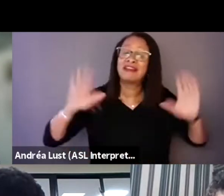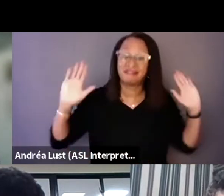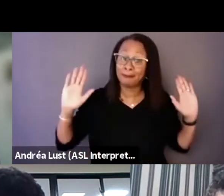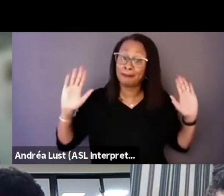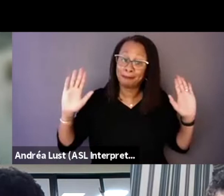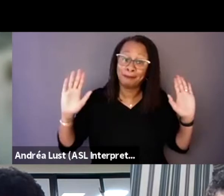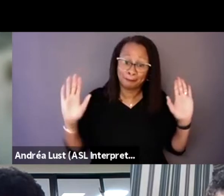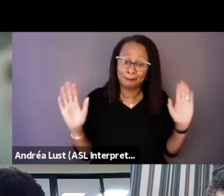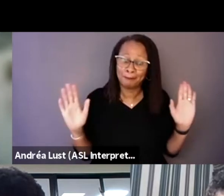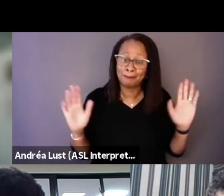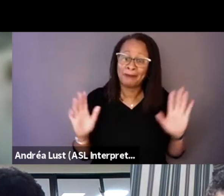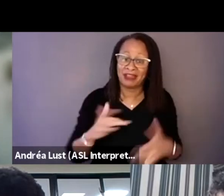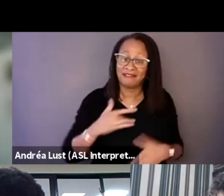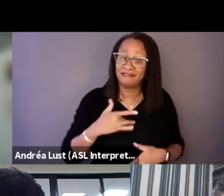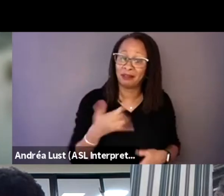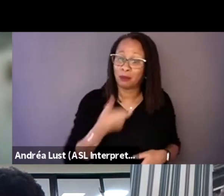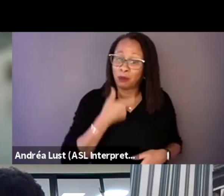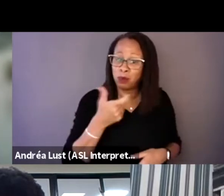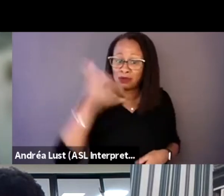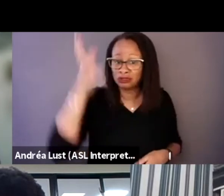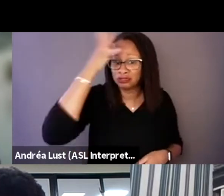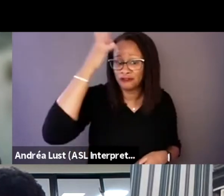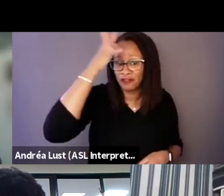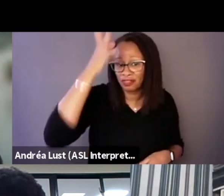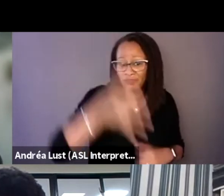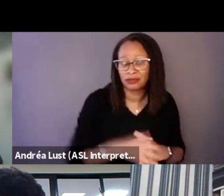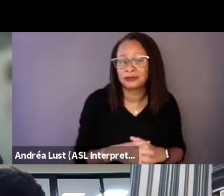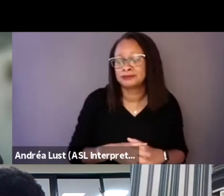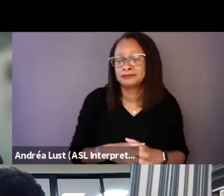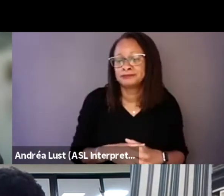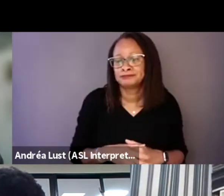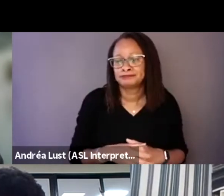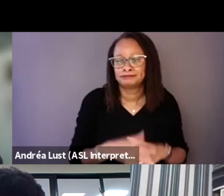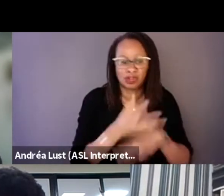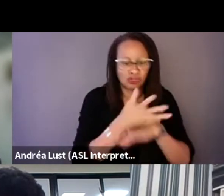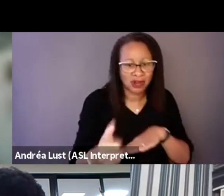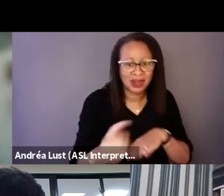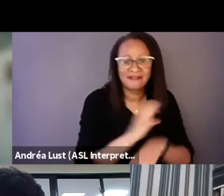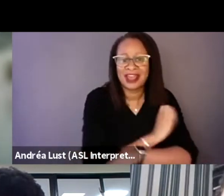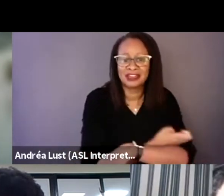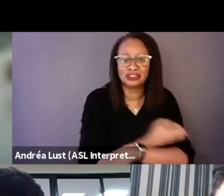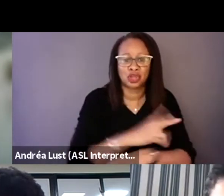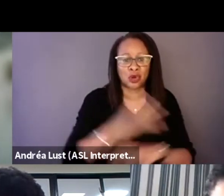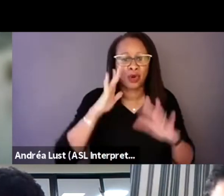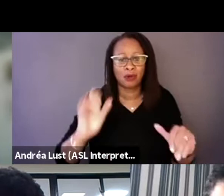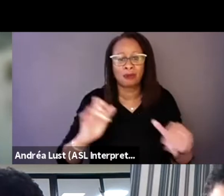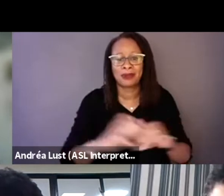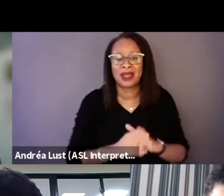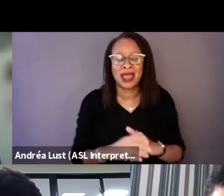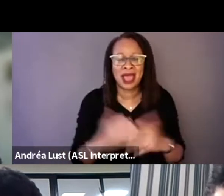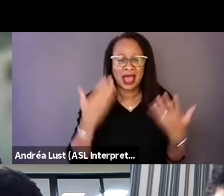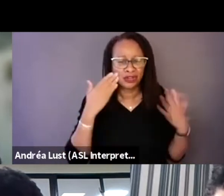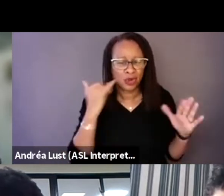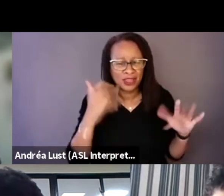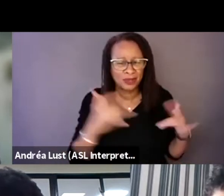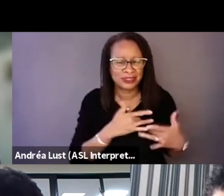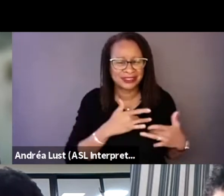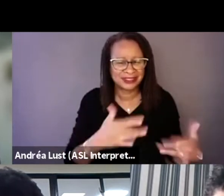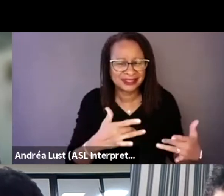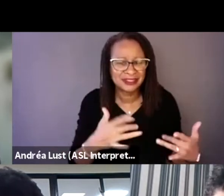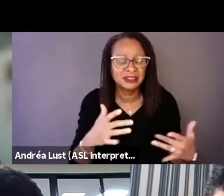watching her father that he had sort of run out of like energy or hope. And I didn't know if that was like a really common feeling.